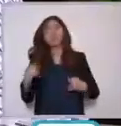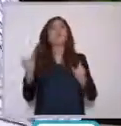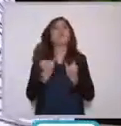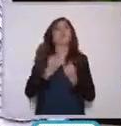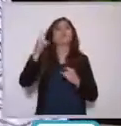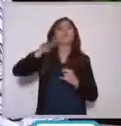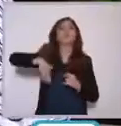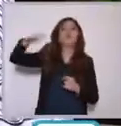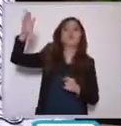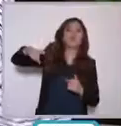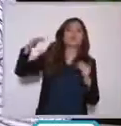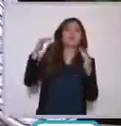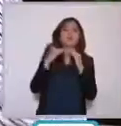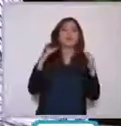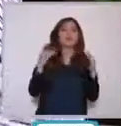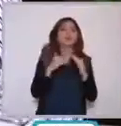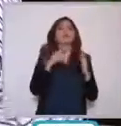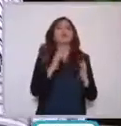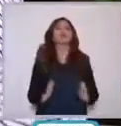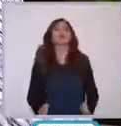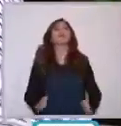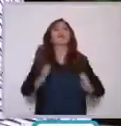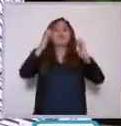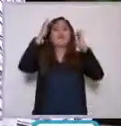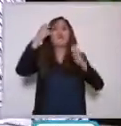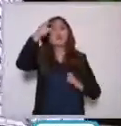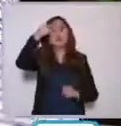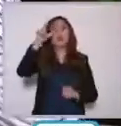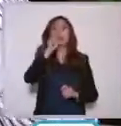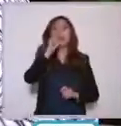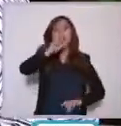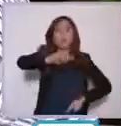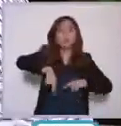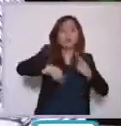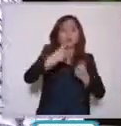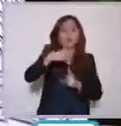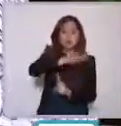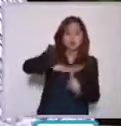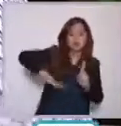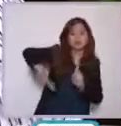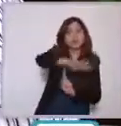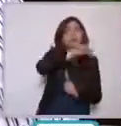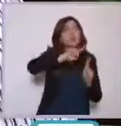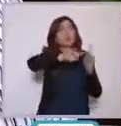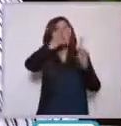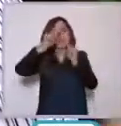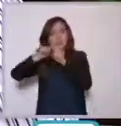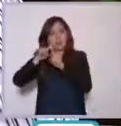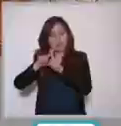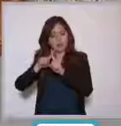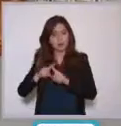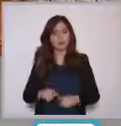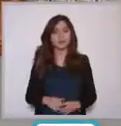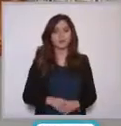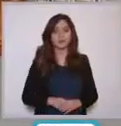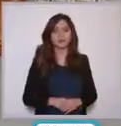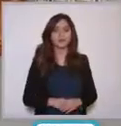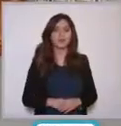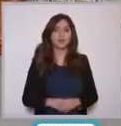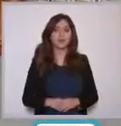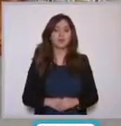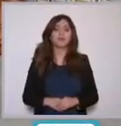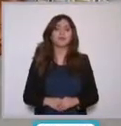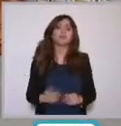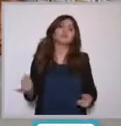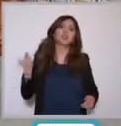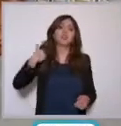pintando casas, edificios, para que le dé otra cara totalmente a la colonia. Y que vaya como, quiero suponer que le